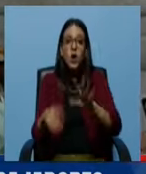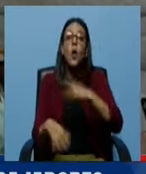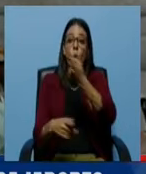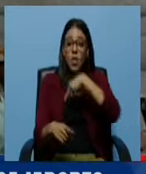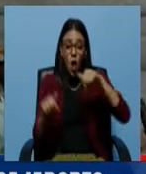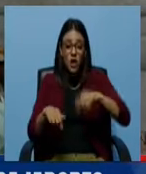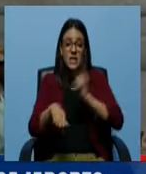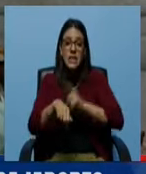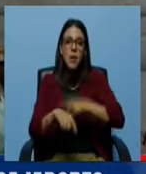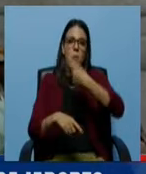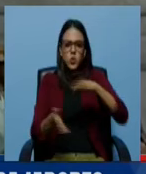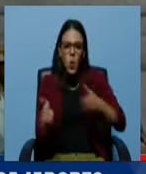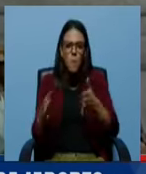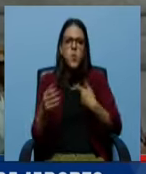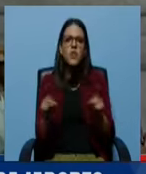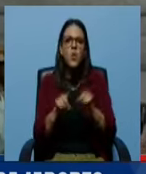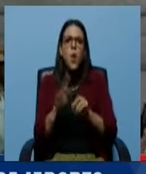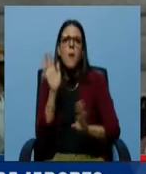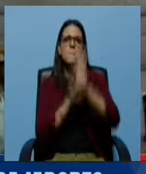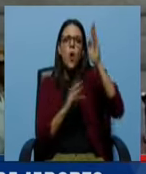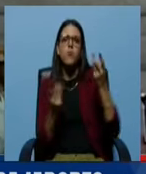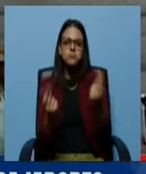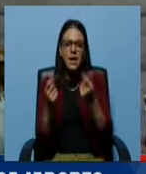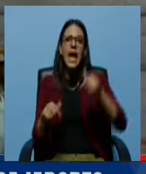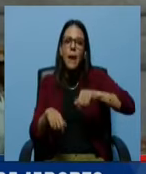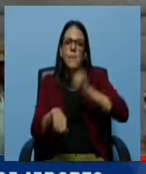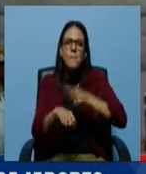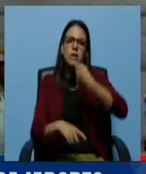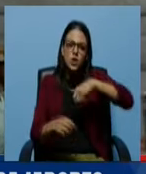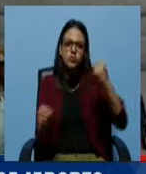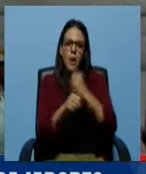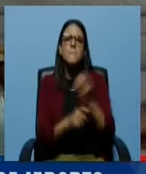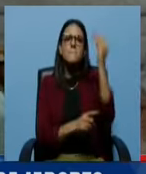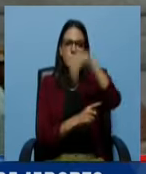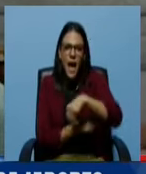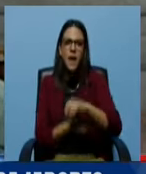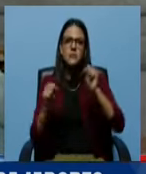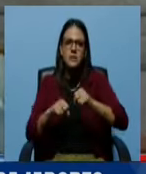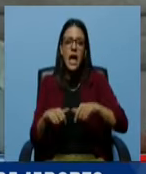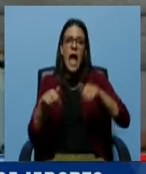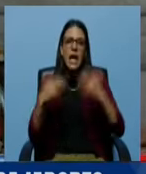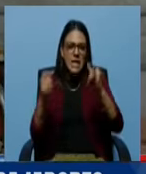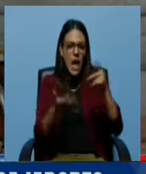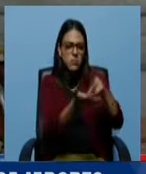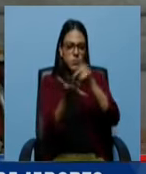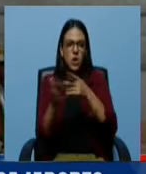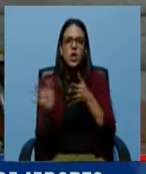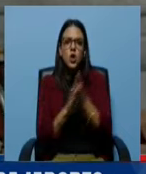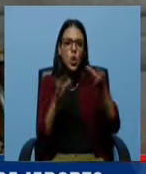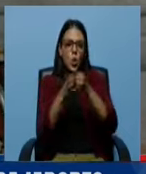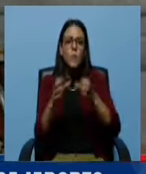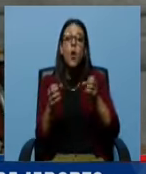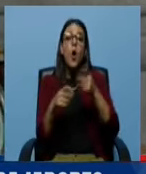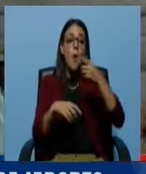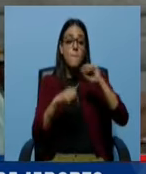favor. Entonces es momento de avanzar. Aquí está el equipo del Movimiento Sin